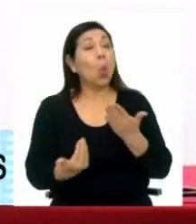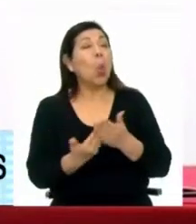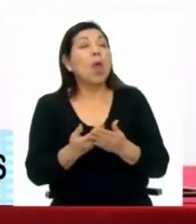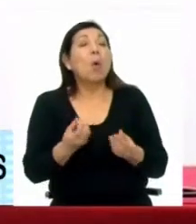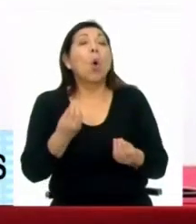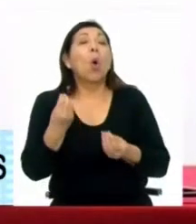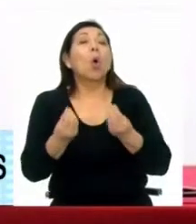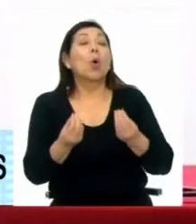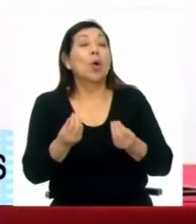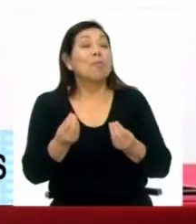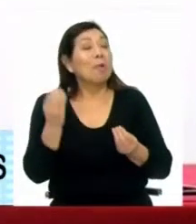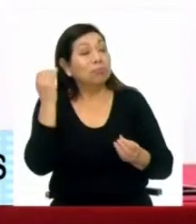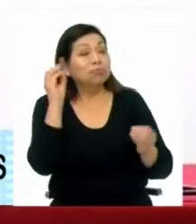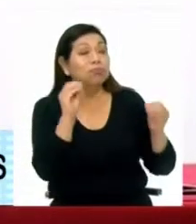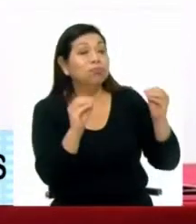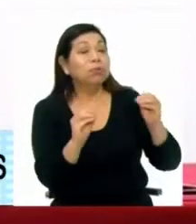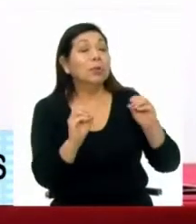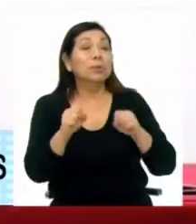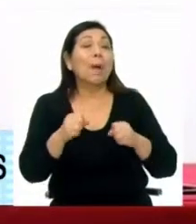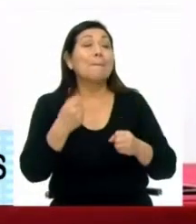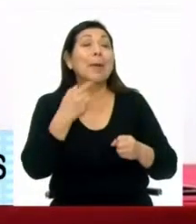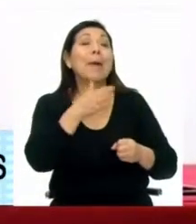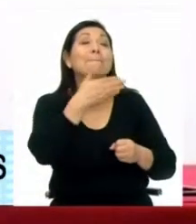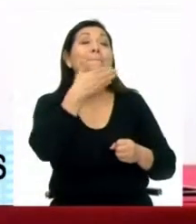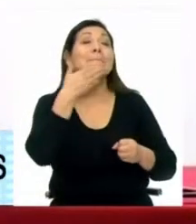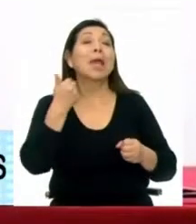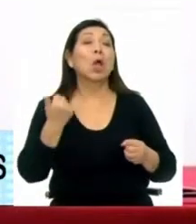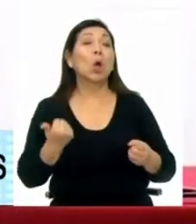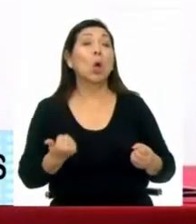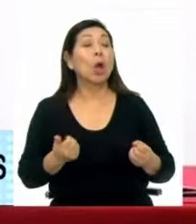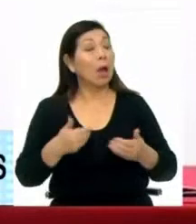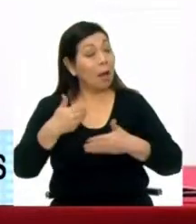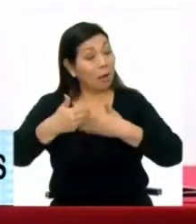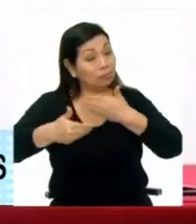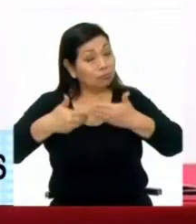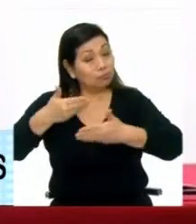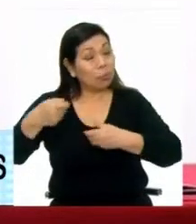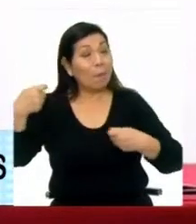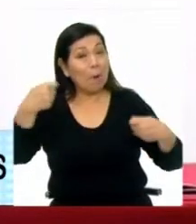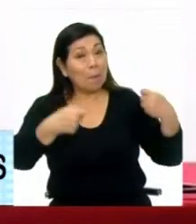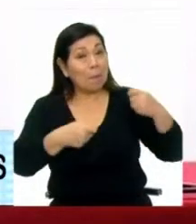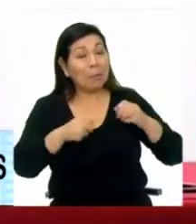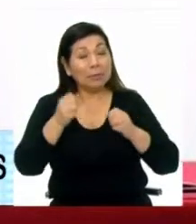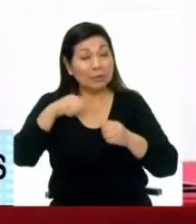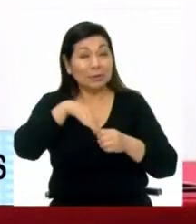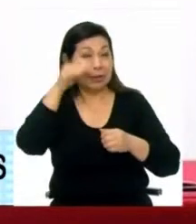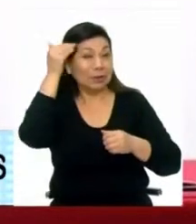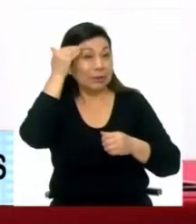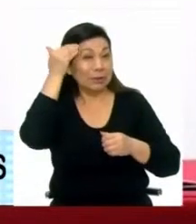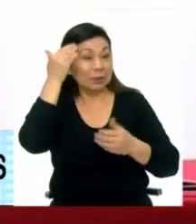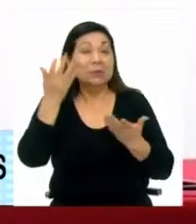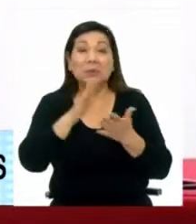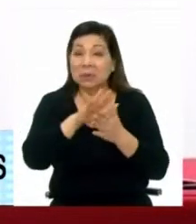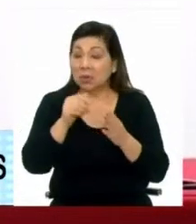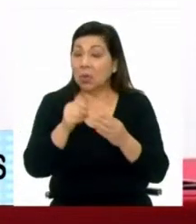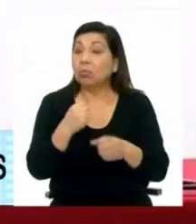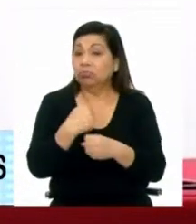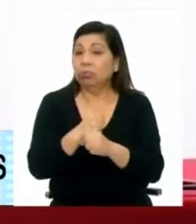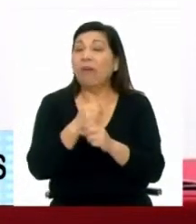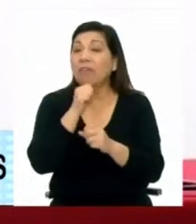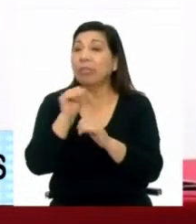nuevos mecanismos y nuevas propuestas para poder mejorar y acelerar la inversión pública. Sabemos que hay un conjunto de